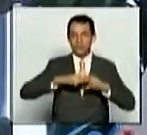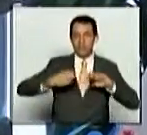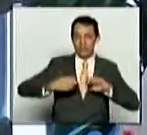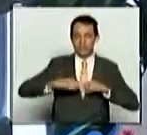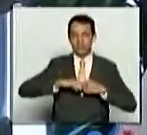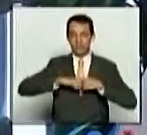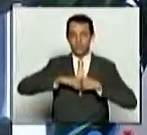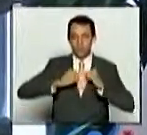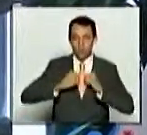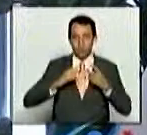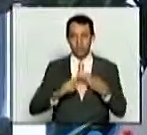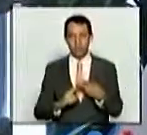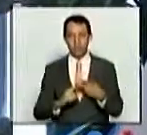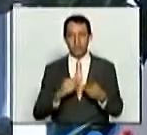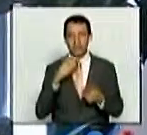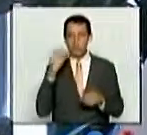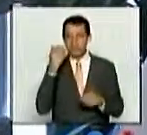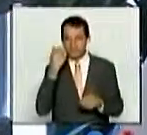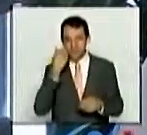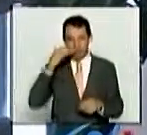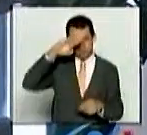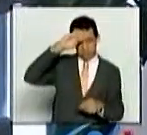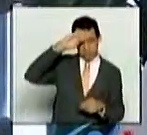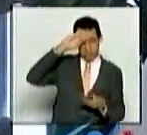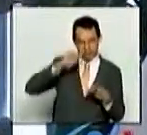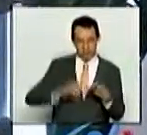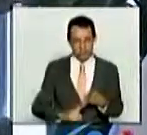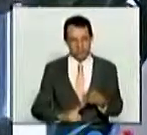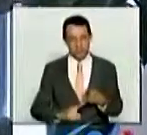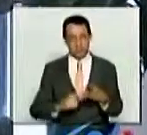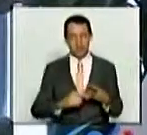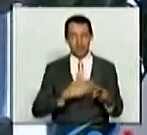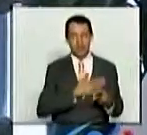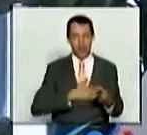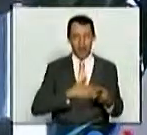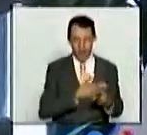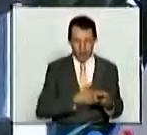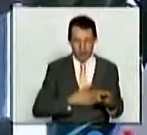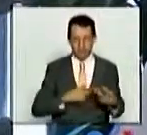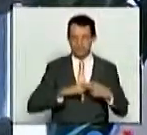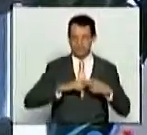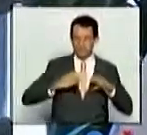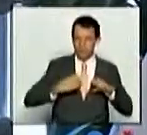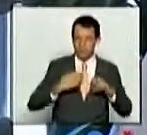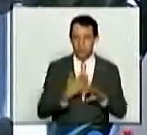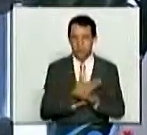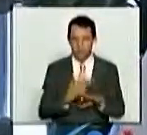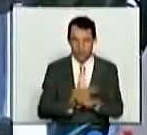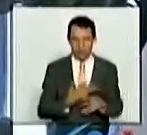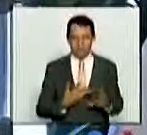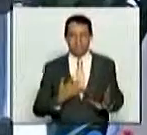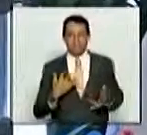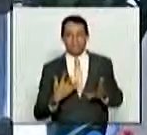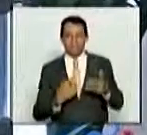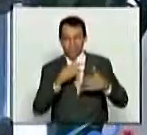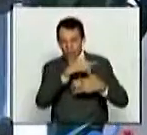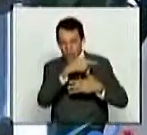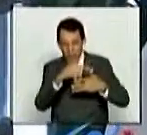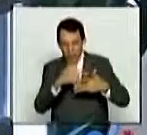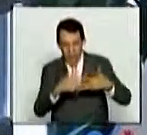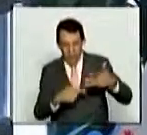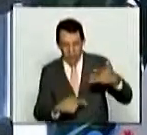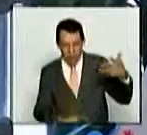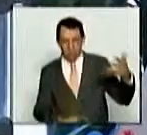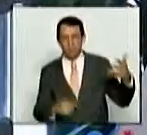fibromialgia, lupus, fiebre reumática, lo que llaman algunos reumatismo, en fin, la causa del dolor,